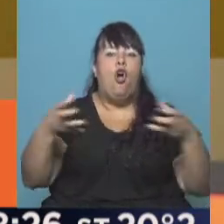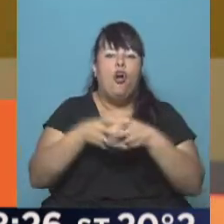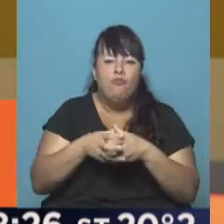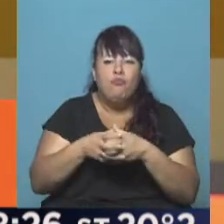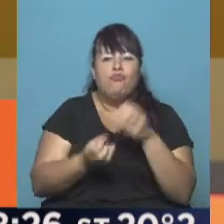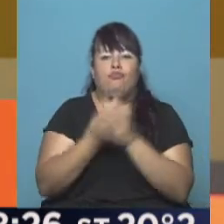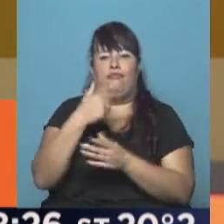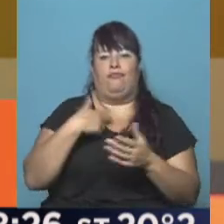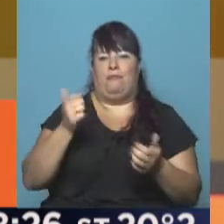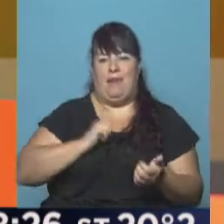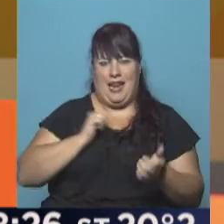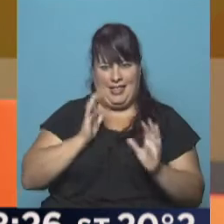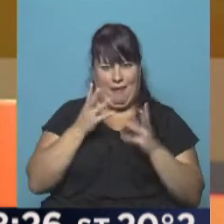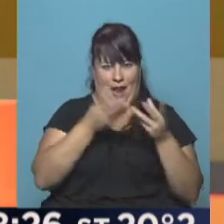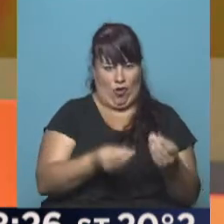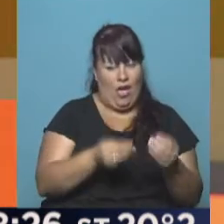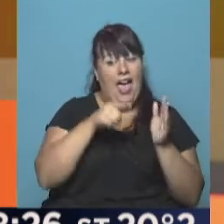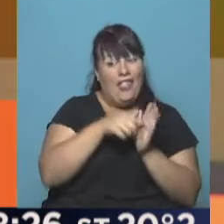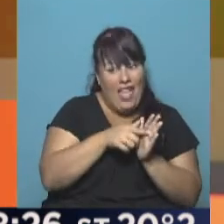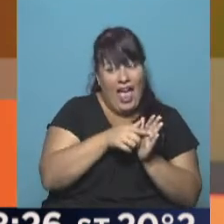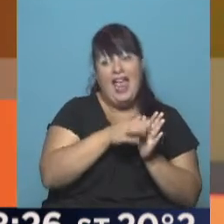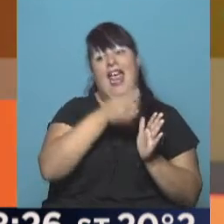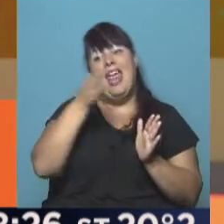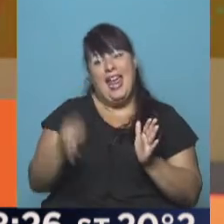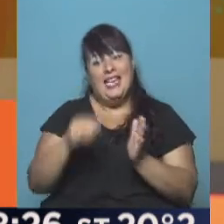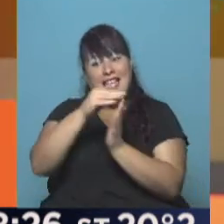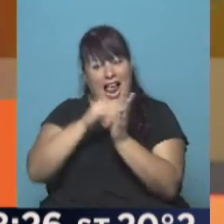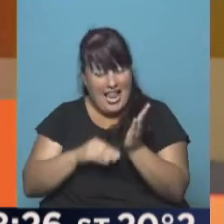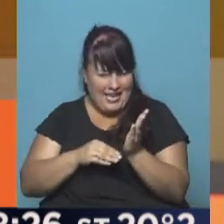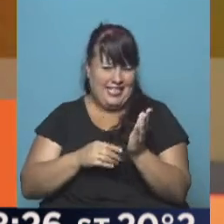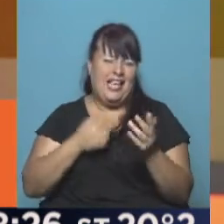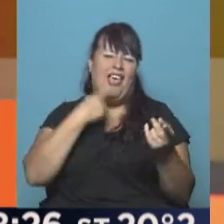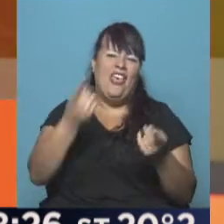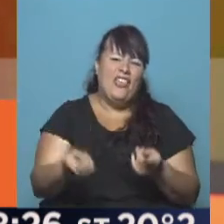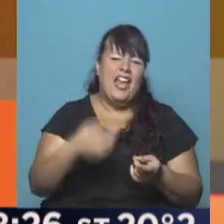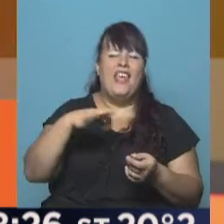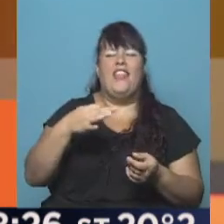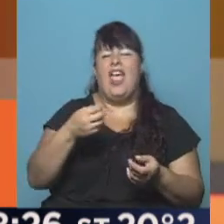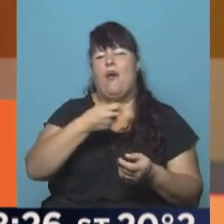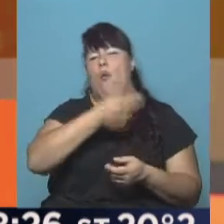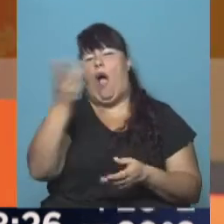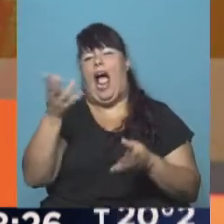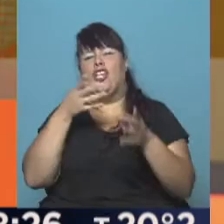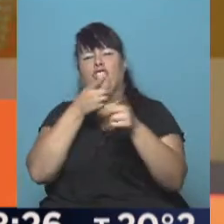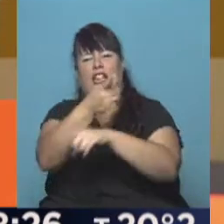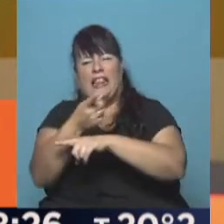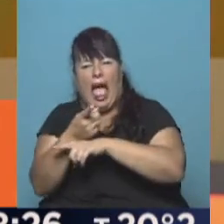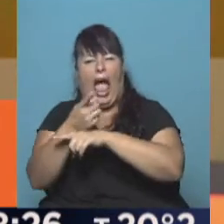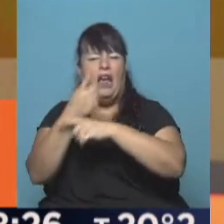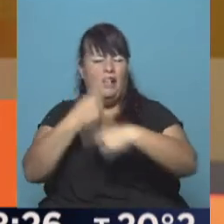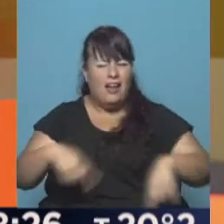nuestras fuerzas de allí a qué es el listado porque hablaban de que había que conocer cuántos tanques de guerra que